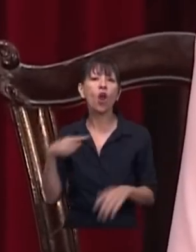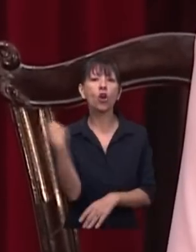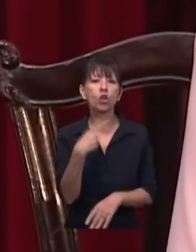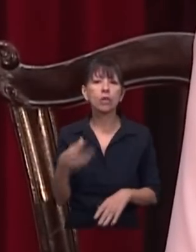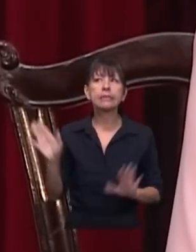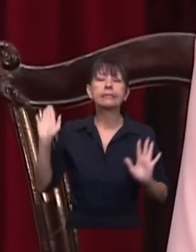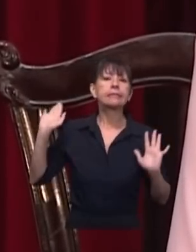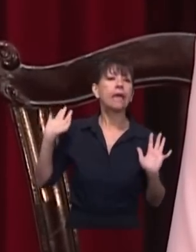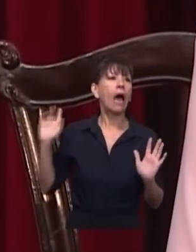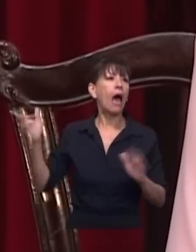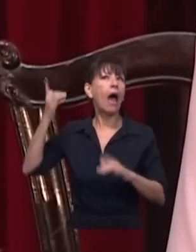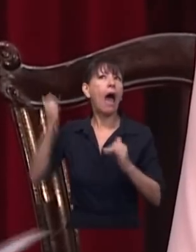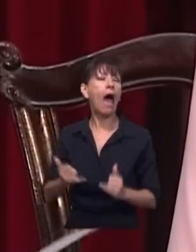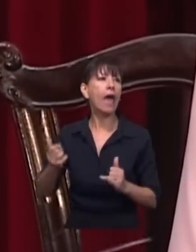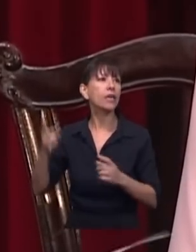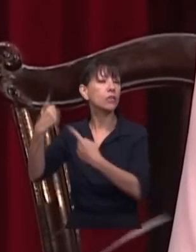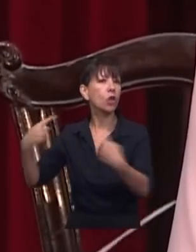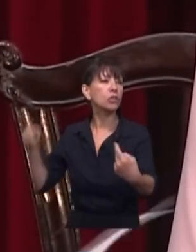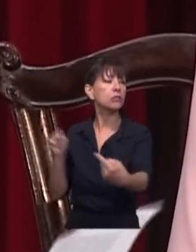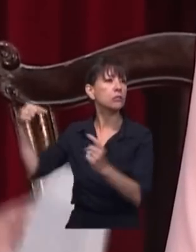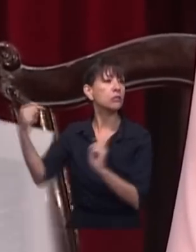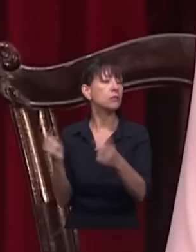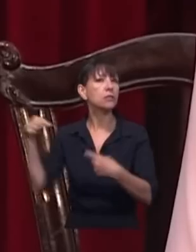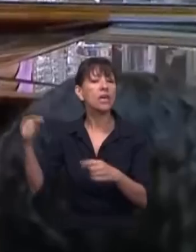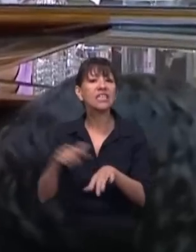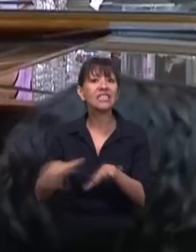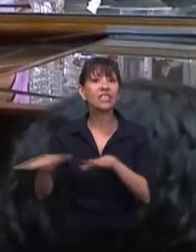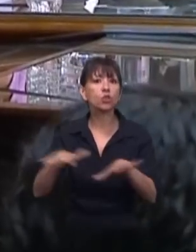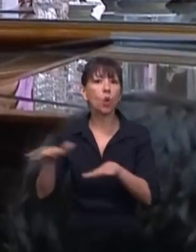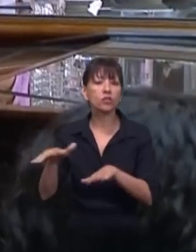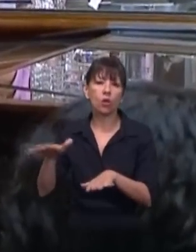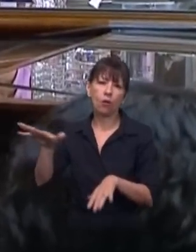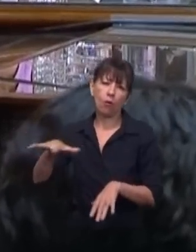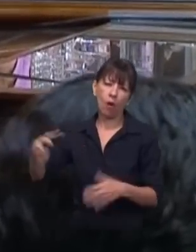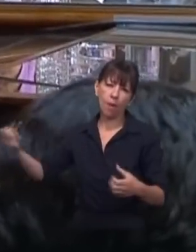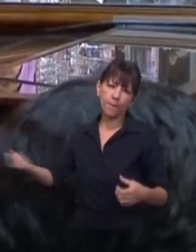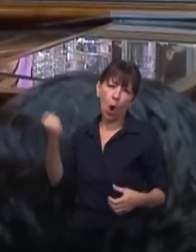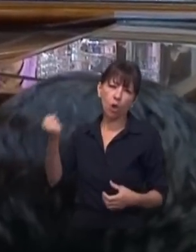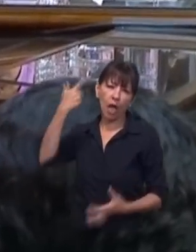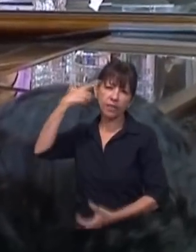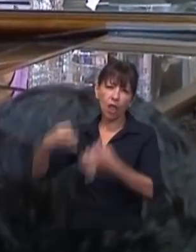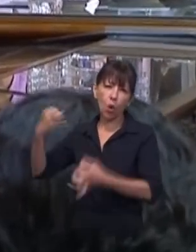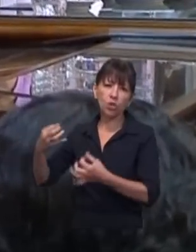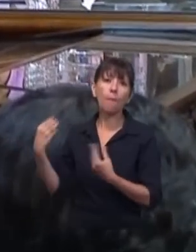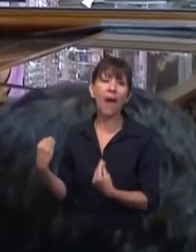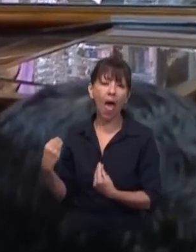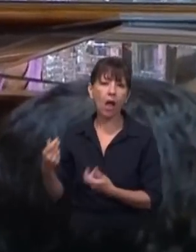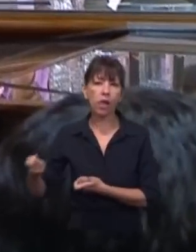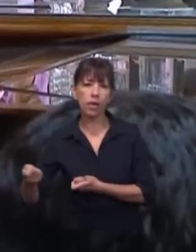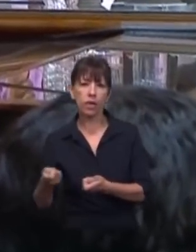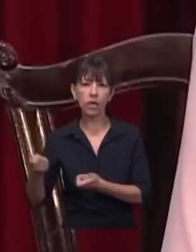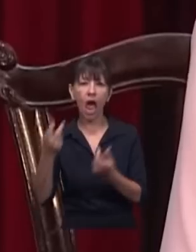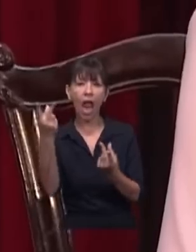cómo las disputas paliaciegas desatados en la sede del más alto tribunal del país por controlar los manejos de los